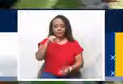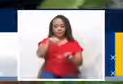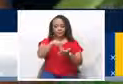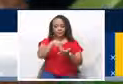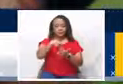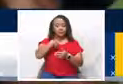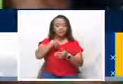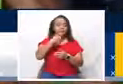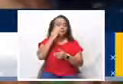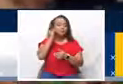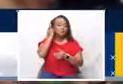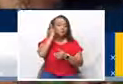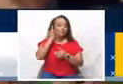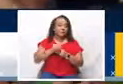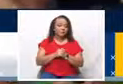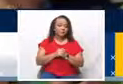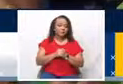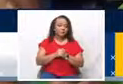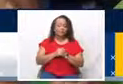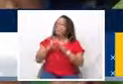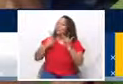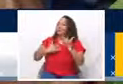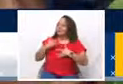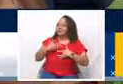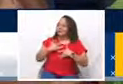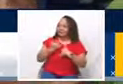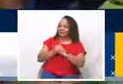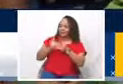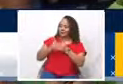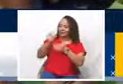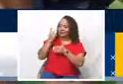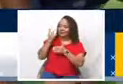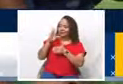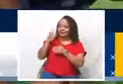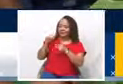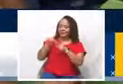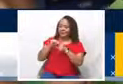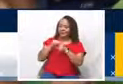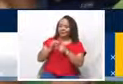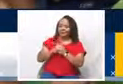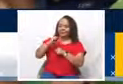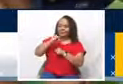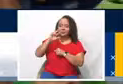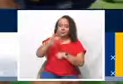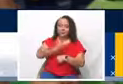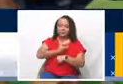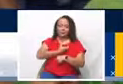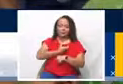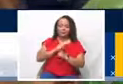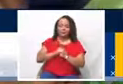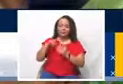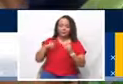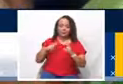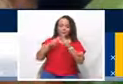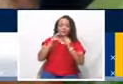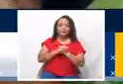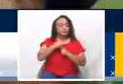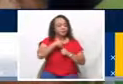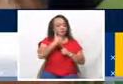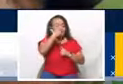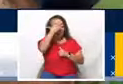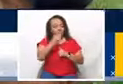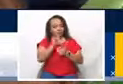de Sherman. ¿Cómo se siente? ¿Cuál es la sensación luego de ver a su nieto ganar 2 medallas de oro en París? Yo creo que ese no